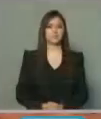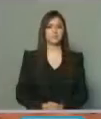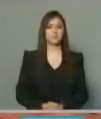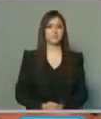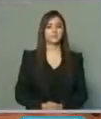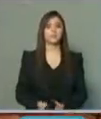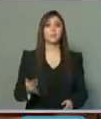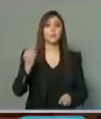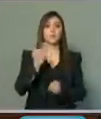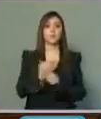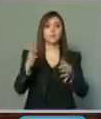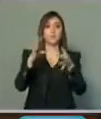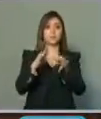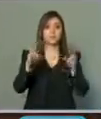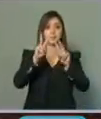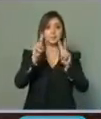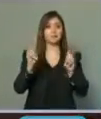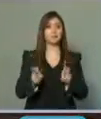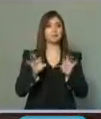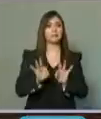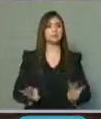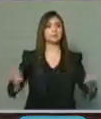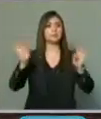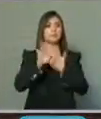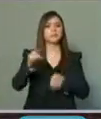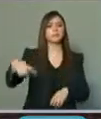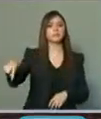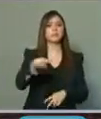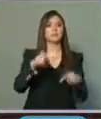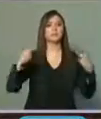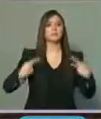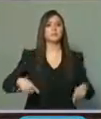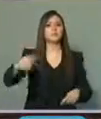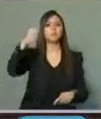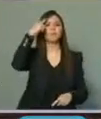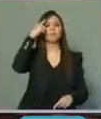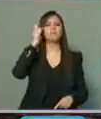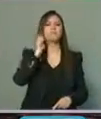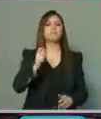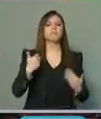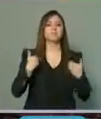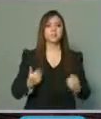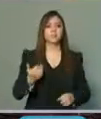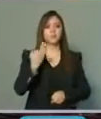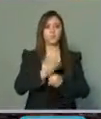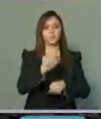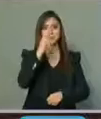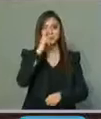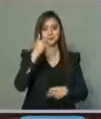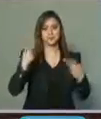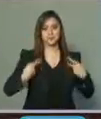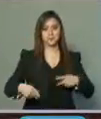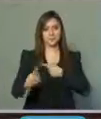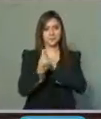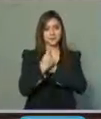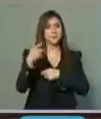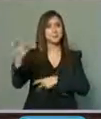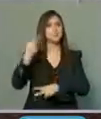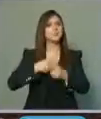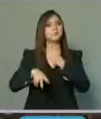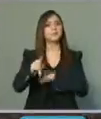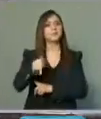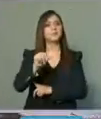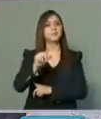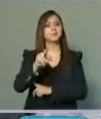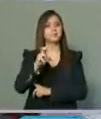Y para hablarnos de este tema que es muy importante y es un tema de concientización para toda la gente que nos ve en este momento, está con nosotros Karen Chasek. ¿Cómo estás, Karen? Buenos días,